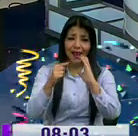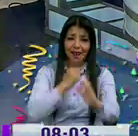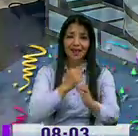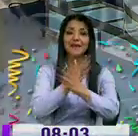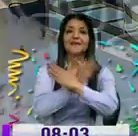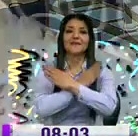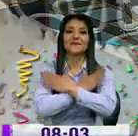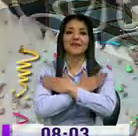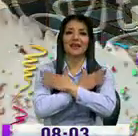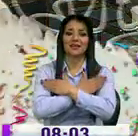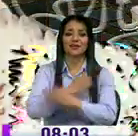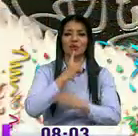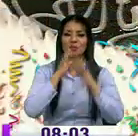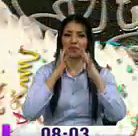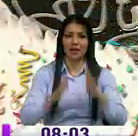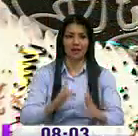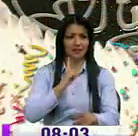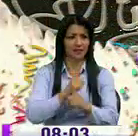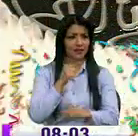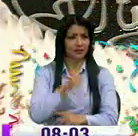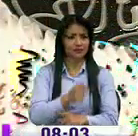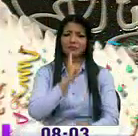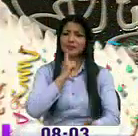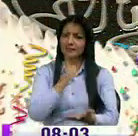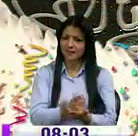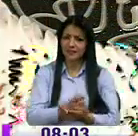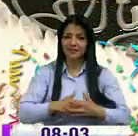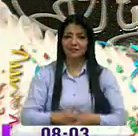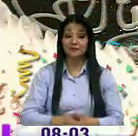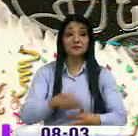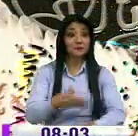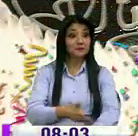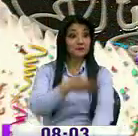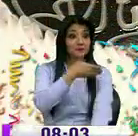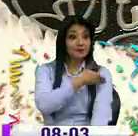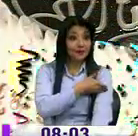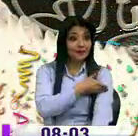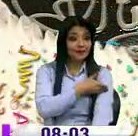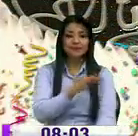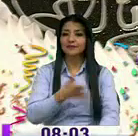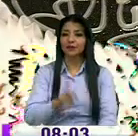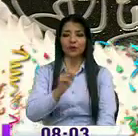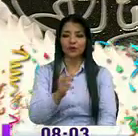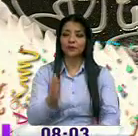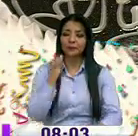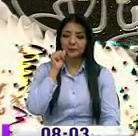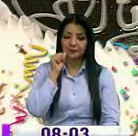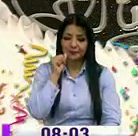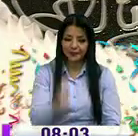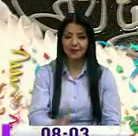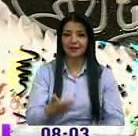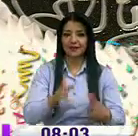armando campaña, ¿no? Los bendiciones, pero por supuesto. Antes. Te estás poniendo viejito. Claro.